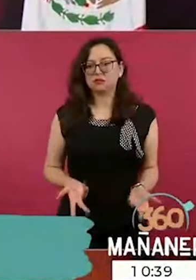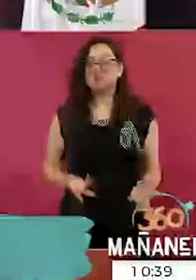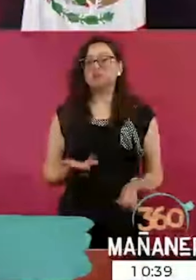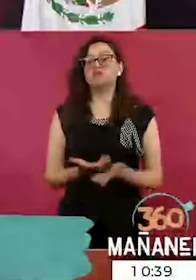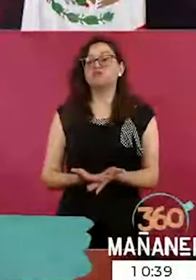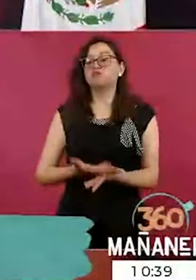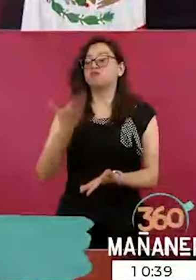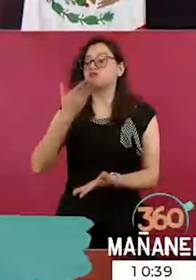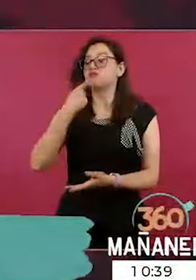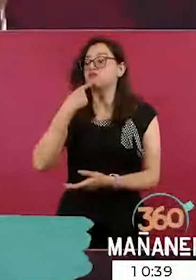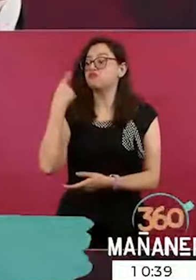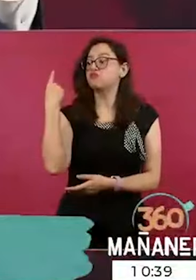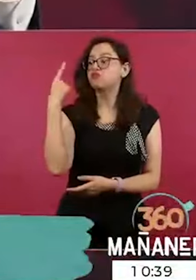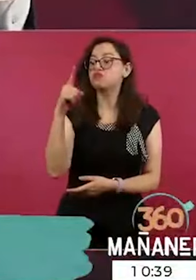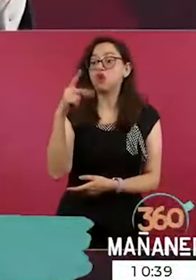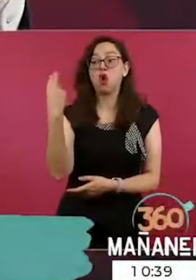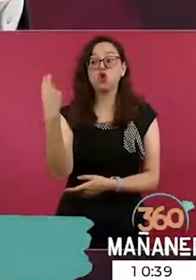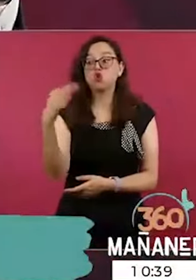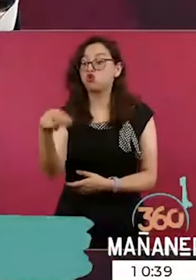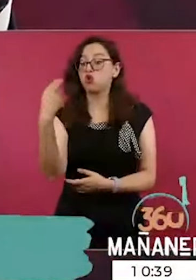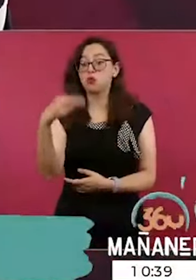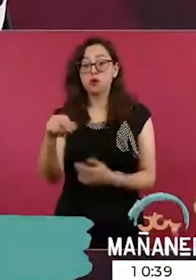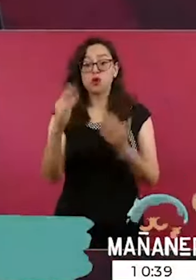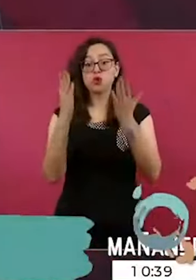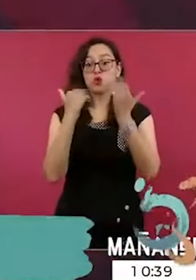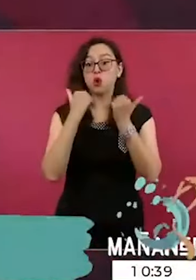anónima y le